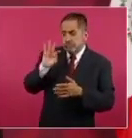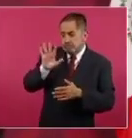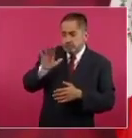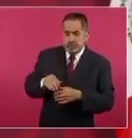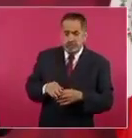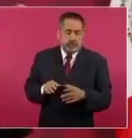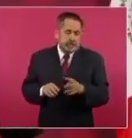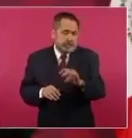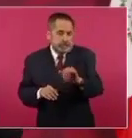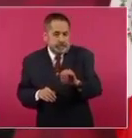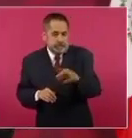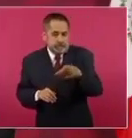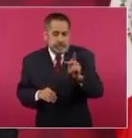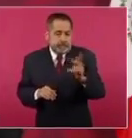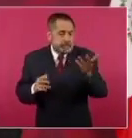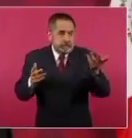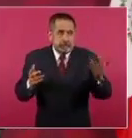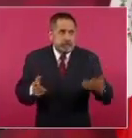Sí, pero